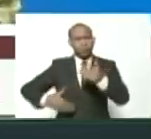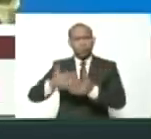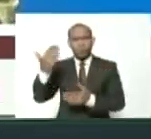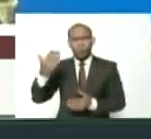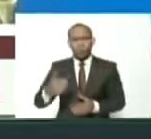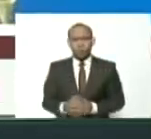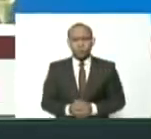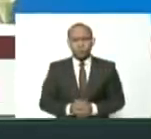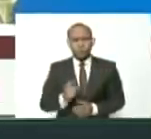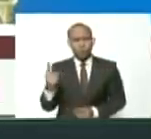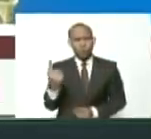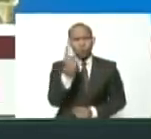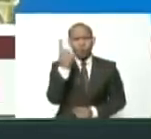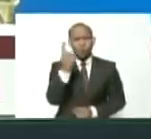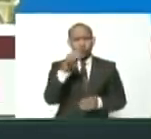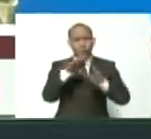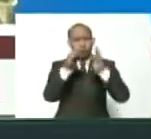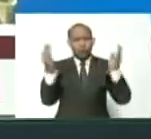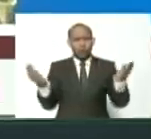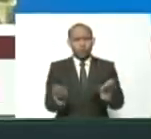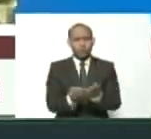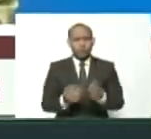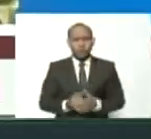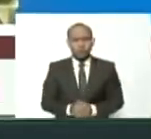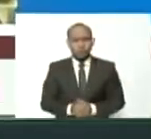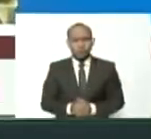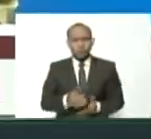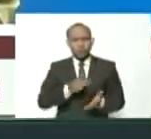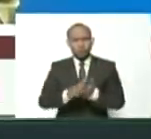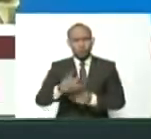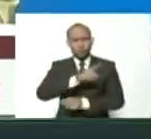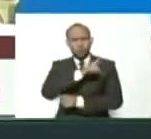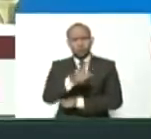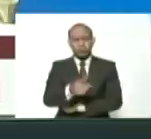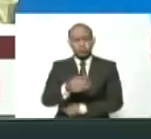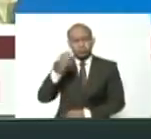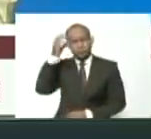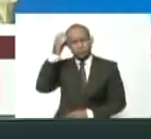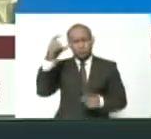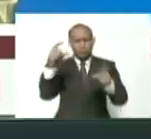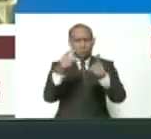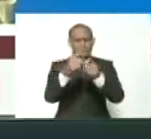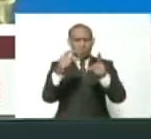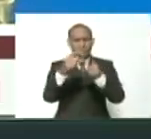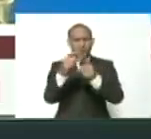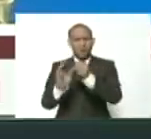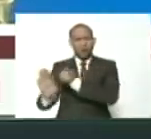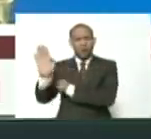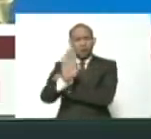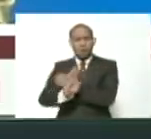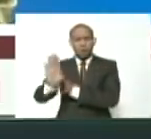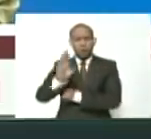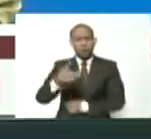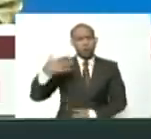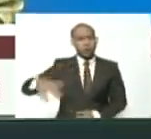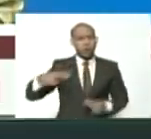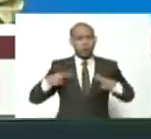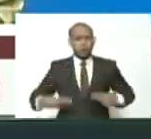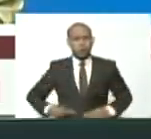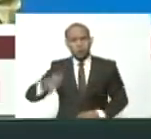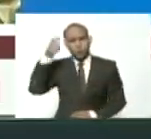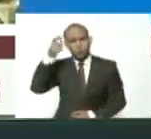única en el mundo, en la doctrina, en el concepto, y en la protección de los derechos humanos del